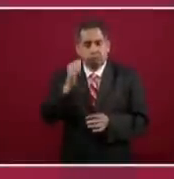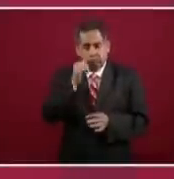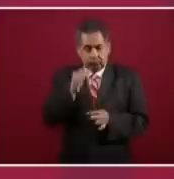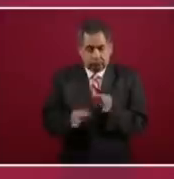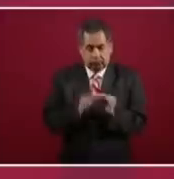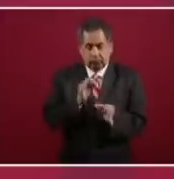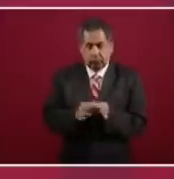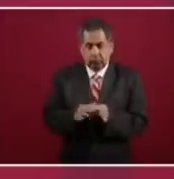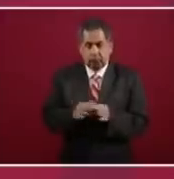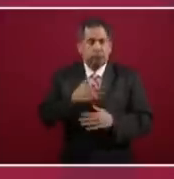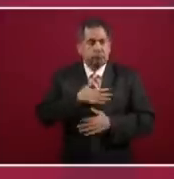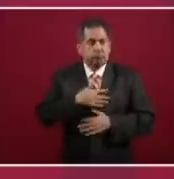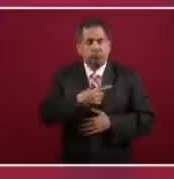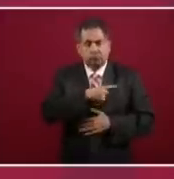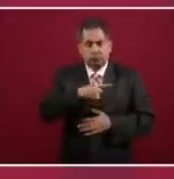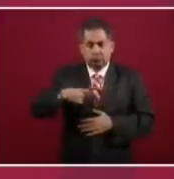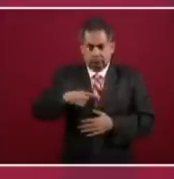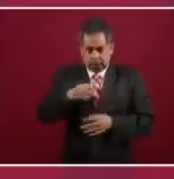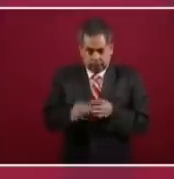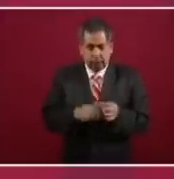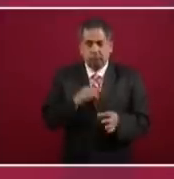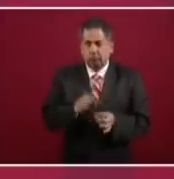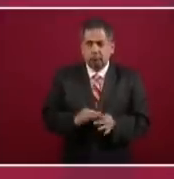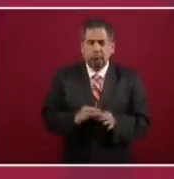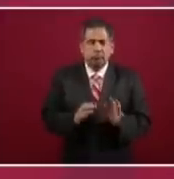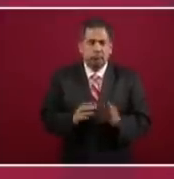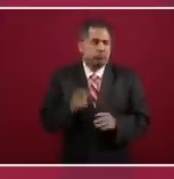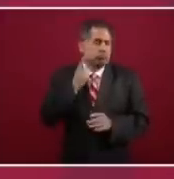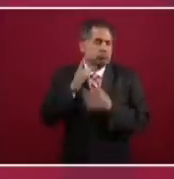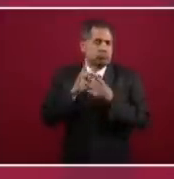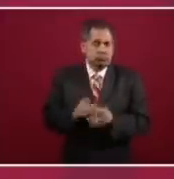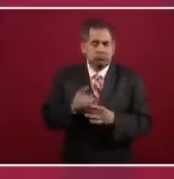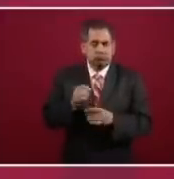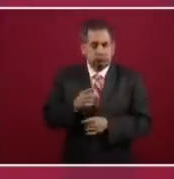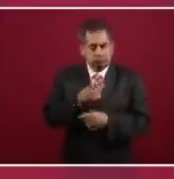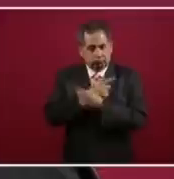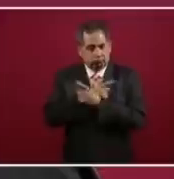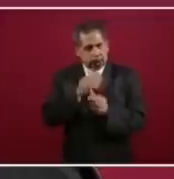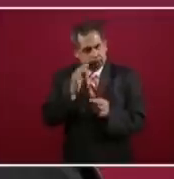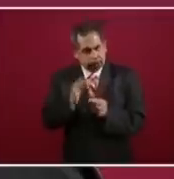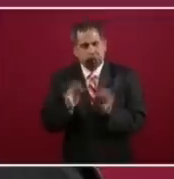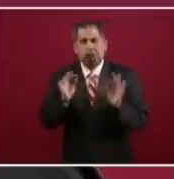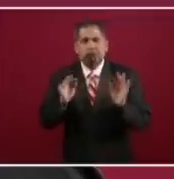con un deber político y moral